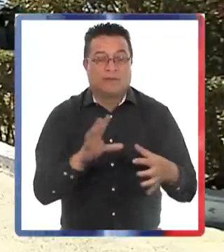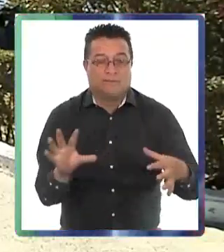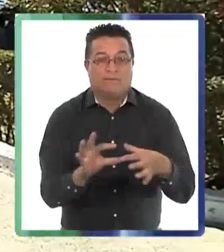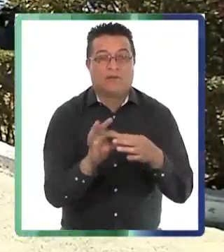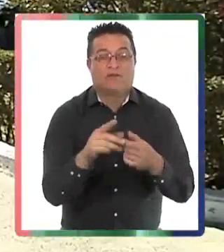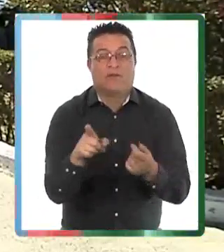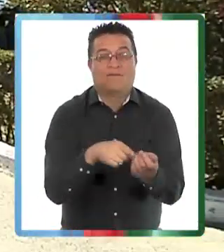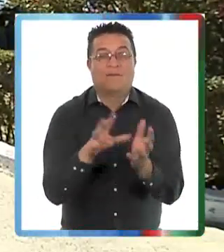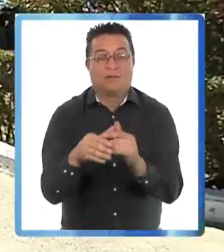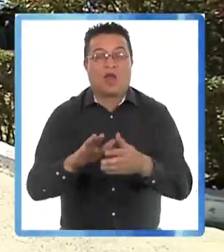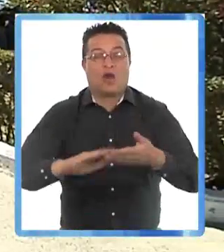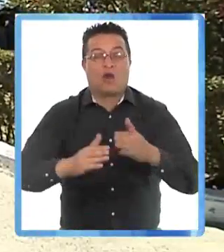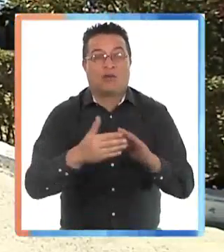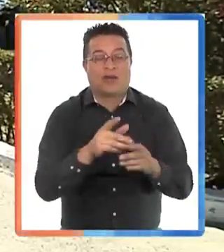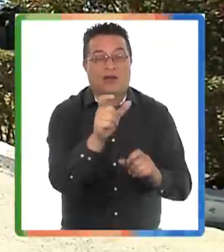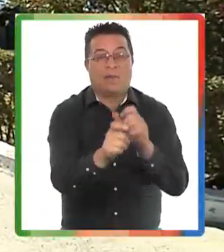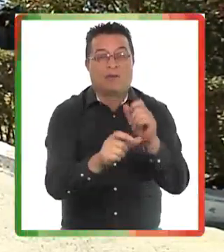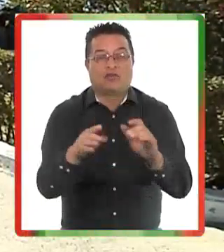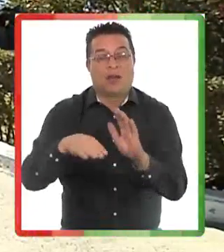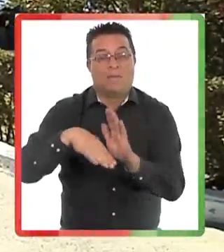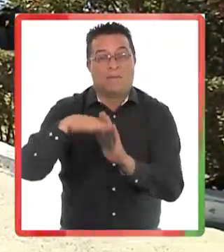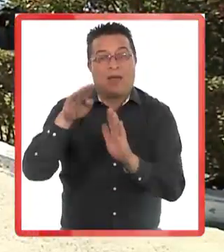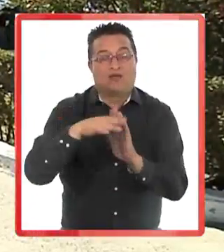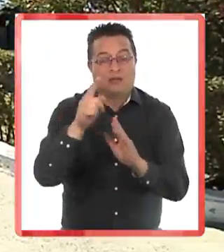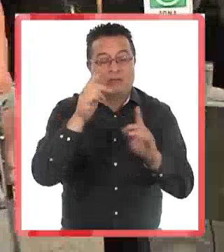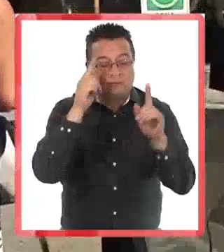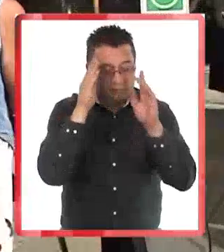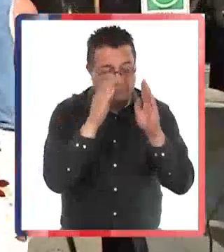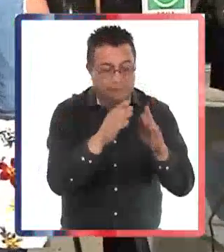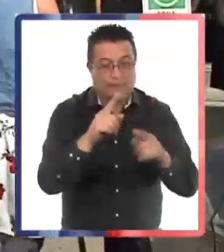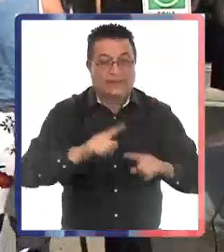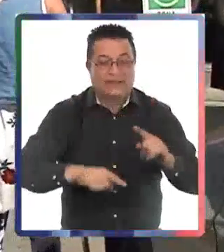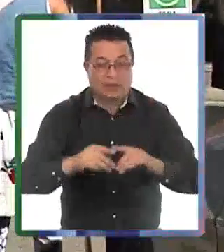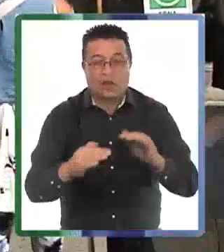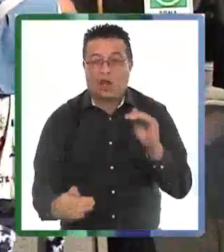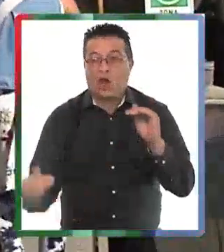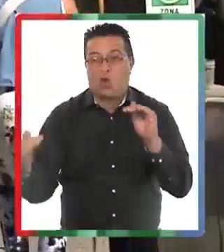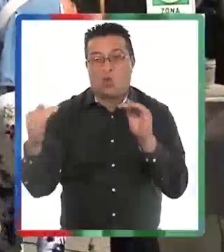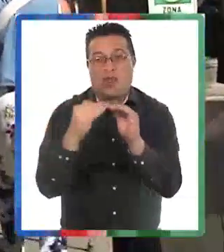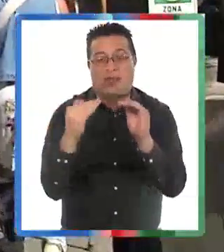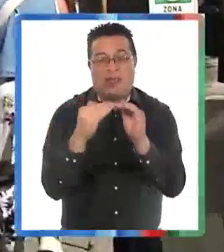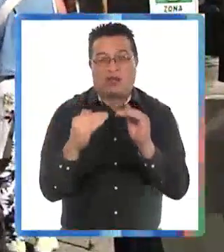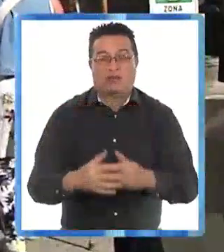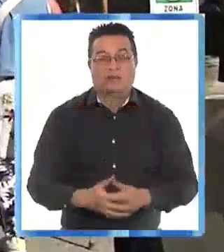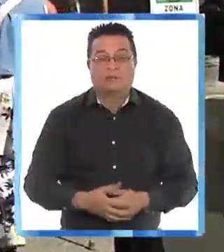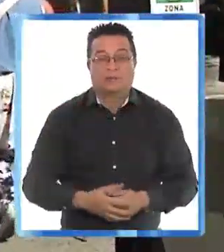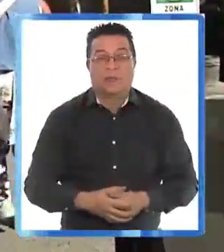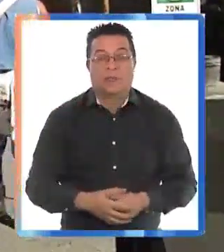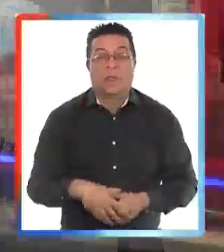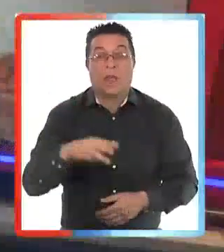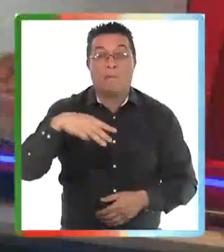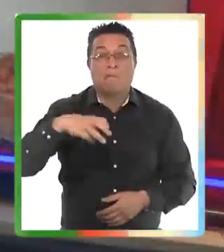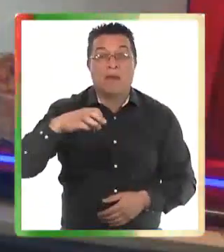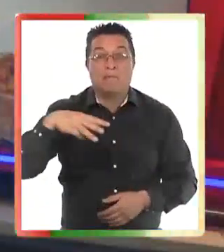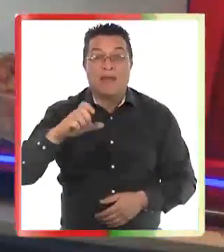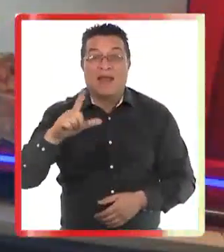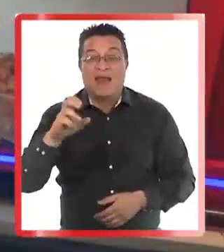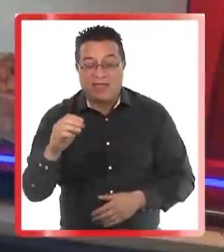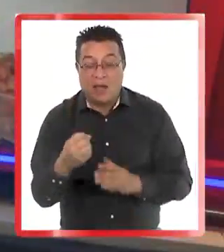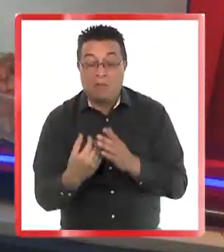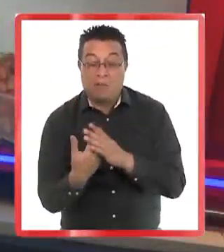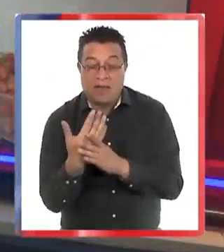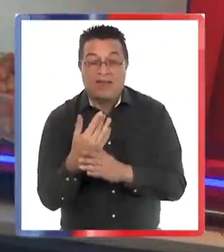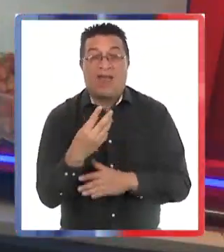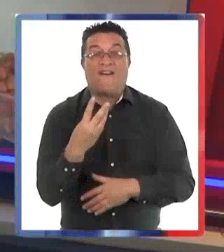y fortalecer los vínculos familiares y comunitarios de las personas mayores con enfoque territorial e igualitario.